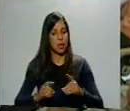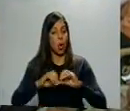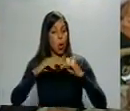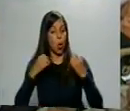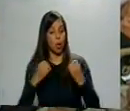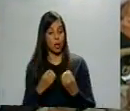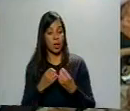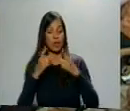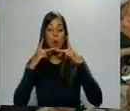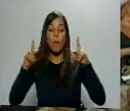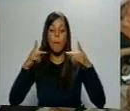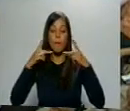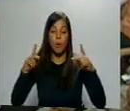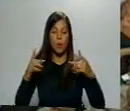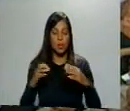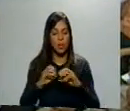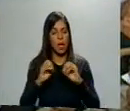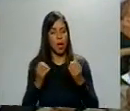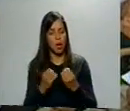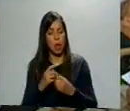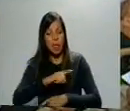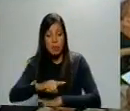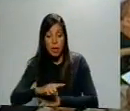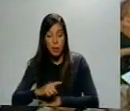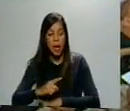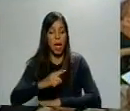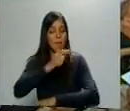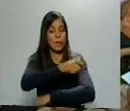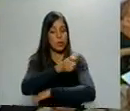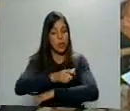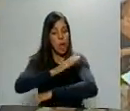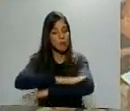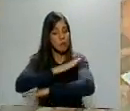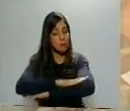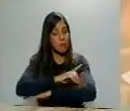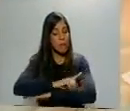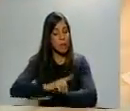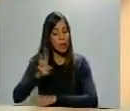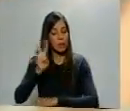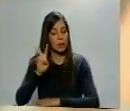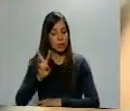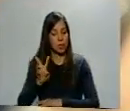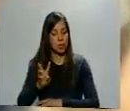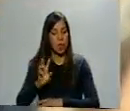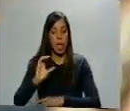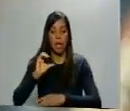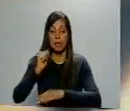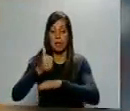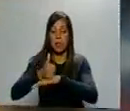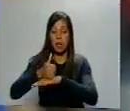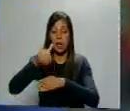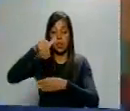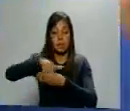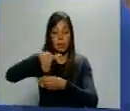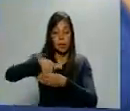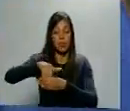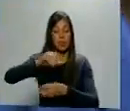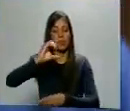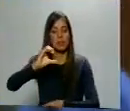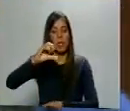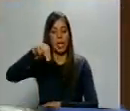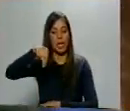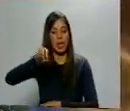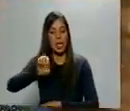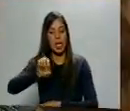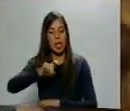poder público. Luego aquí viene el Consejo Nacional Electoral, que es poder de la República, y convoca unas